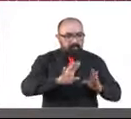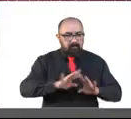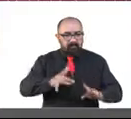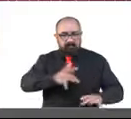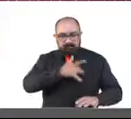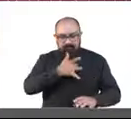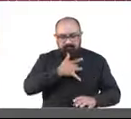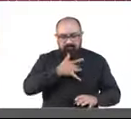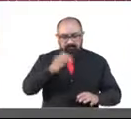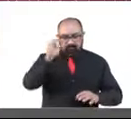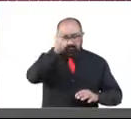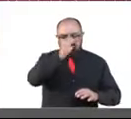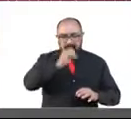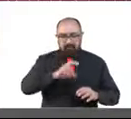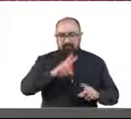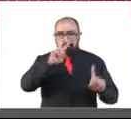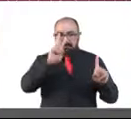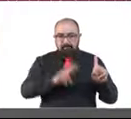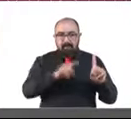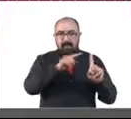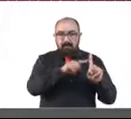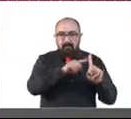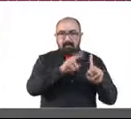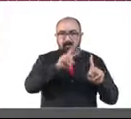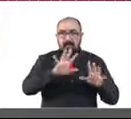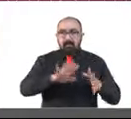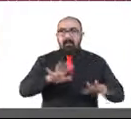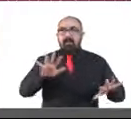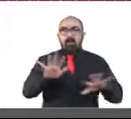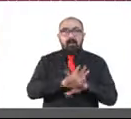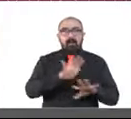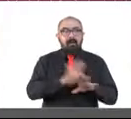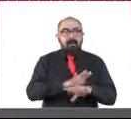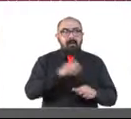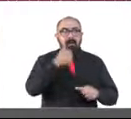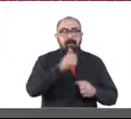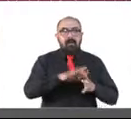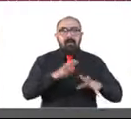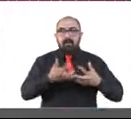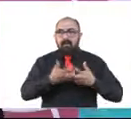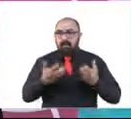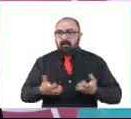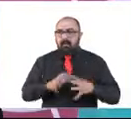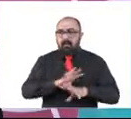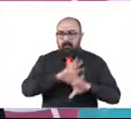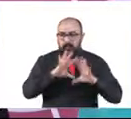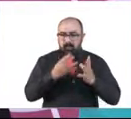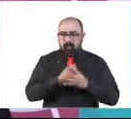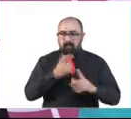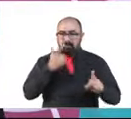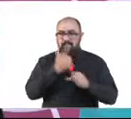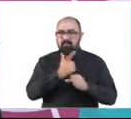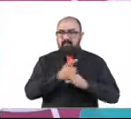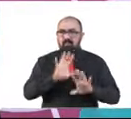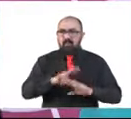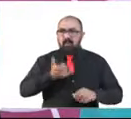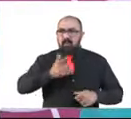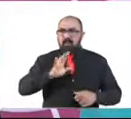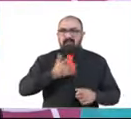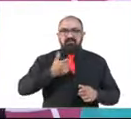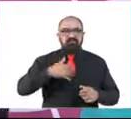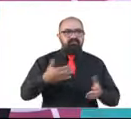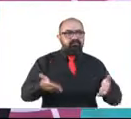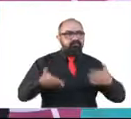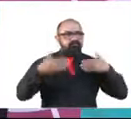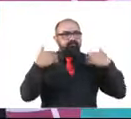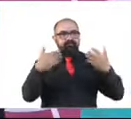que esto es una realidad, el cambio está afectando y lo vemos permanentemente en temperaturas extremas, lo vemos en